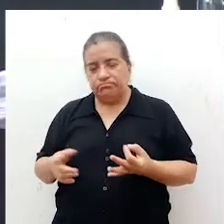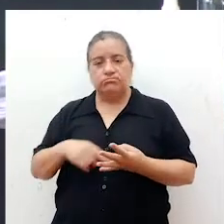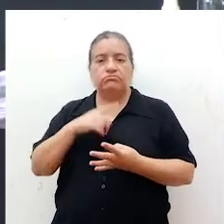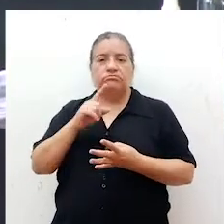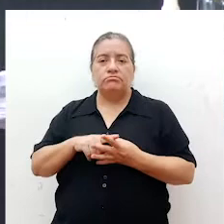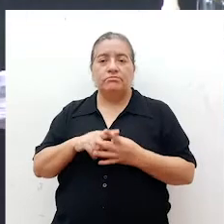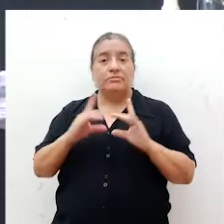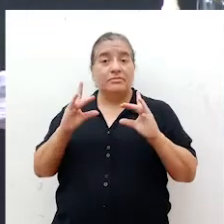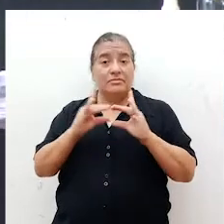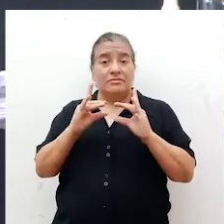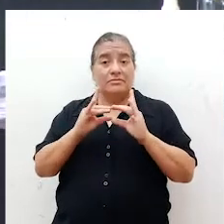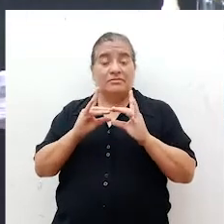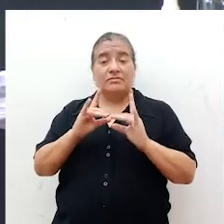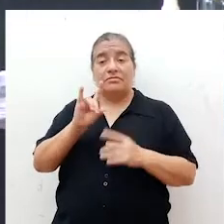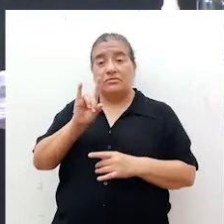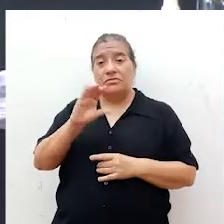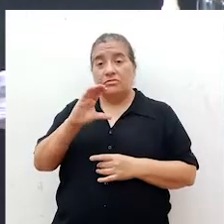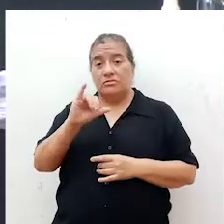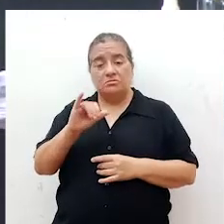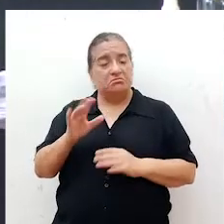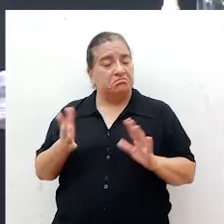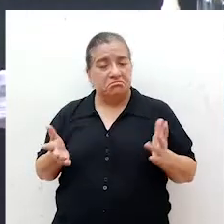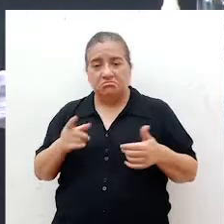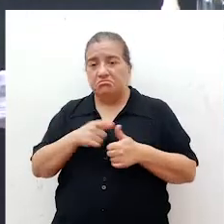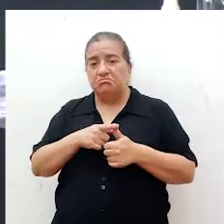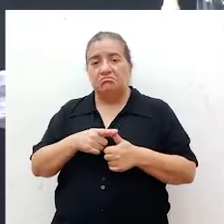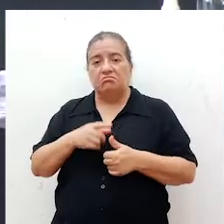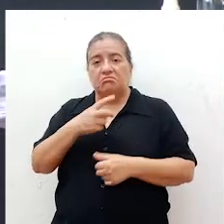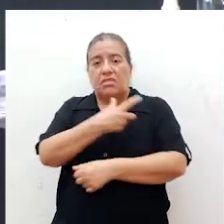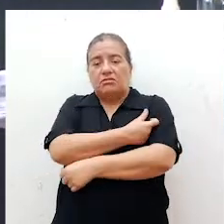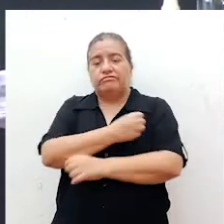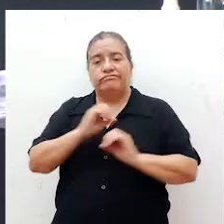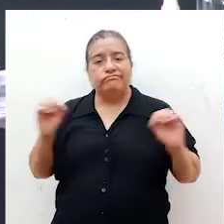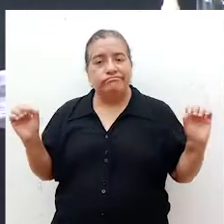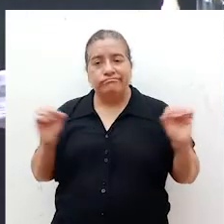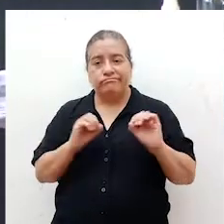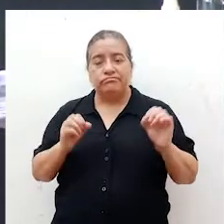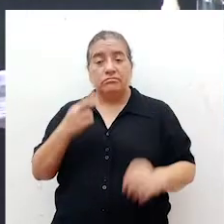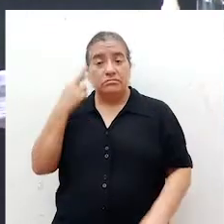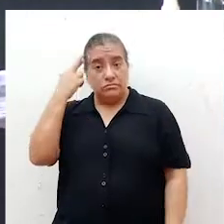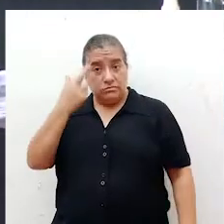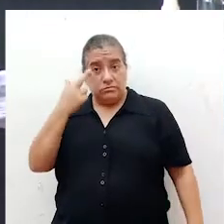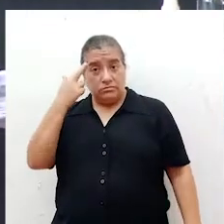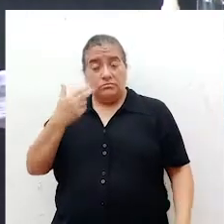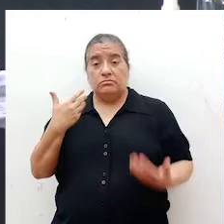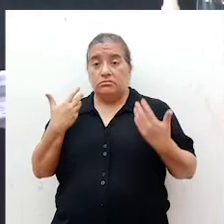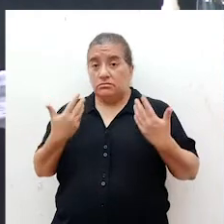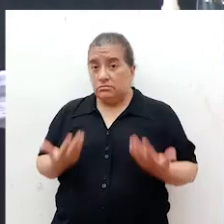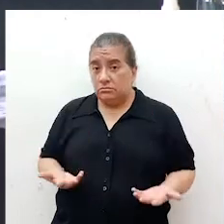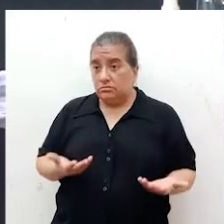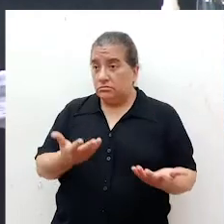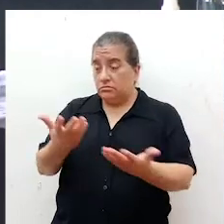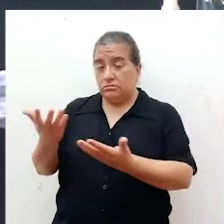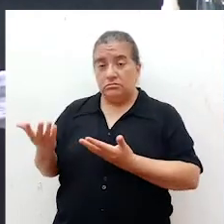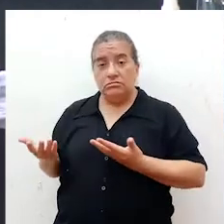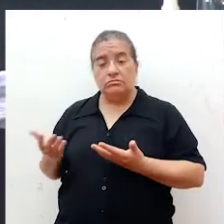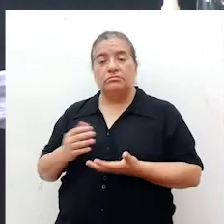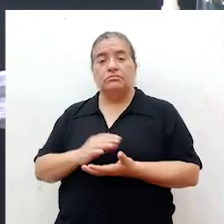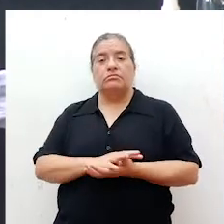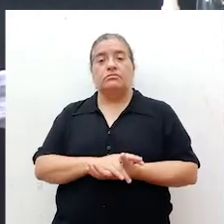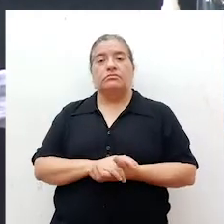bonos oportunos, significa que no hay camas UCI, significa que no hay vacuna. Por